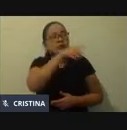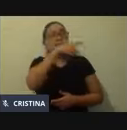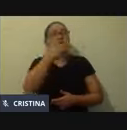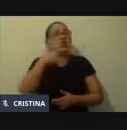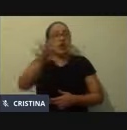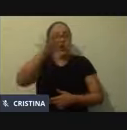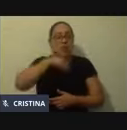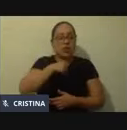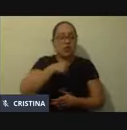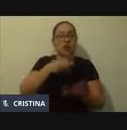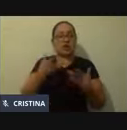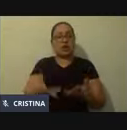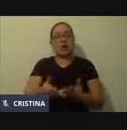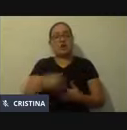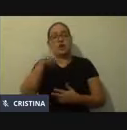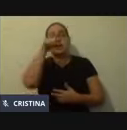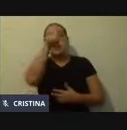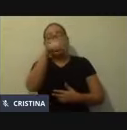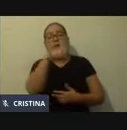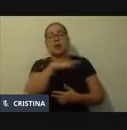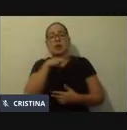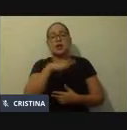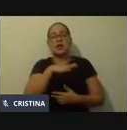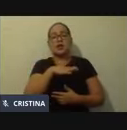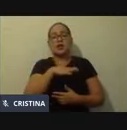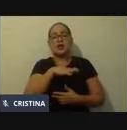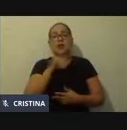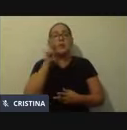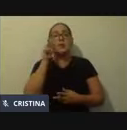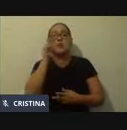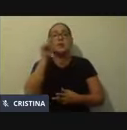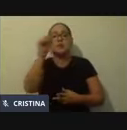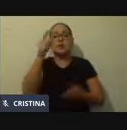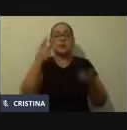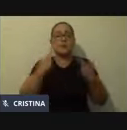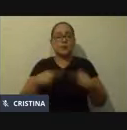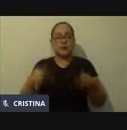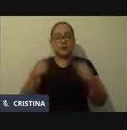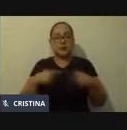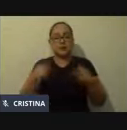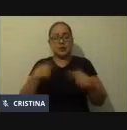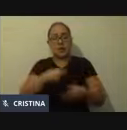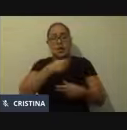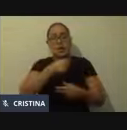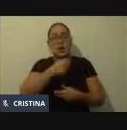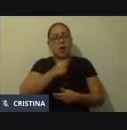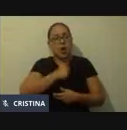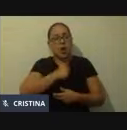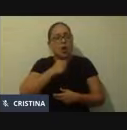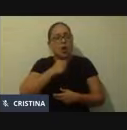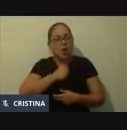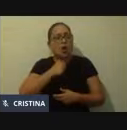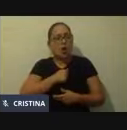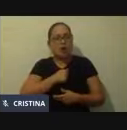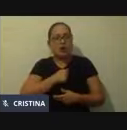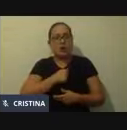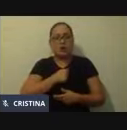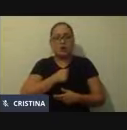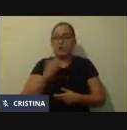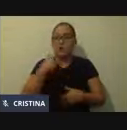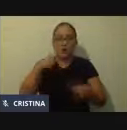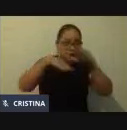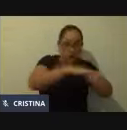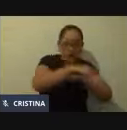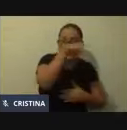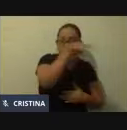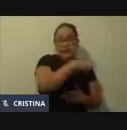contagiar. No, otro vi que estaba por ahí, que está tosiendo, que no entre. Incluso